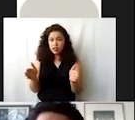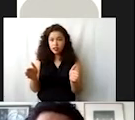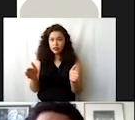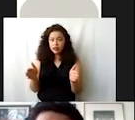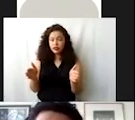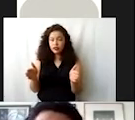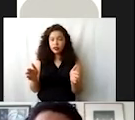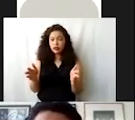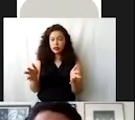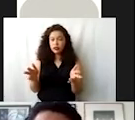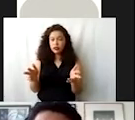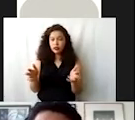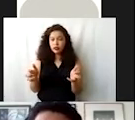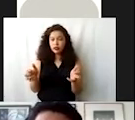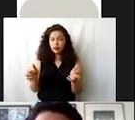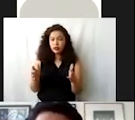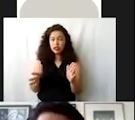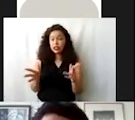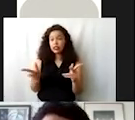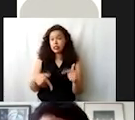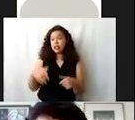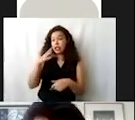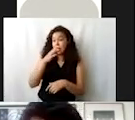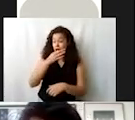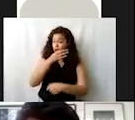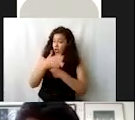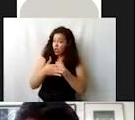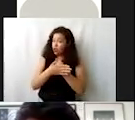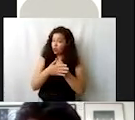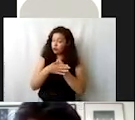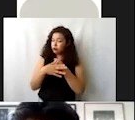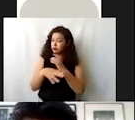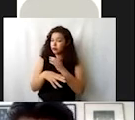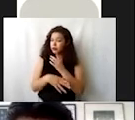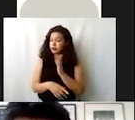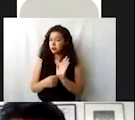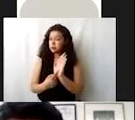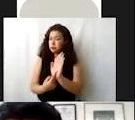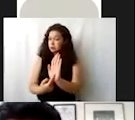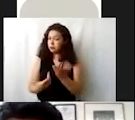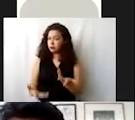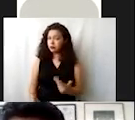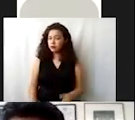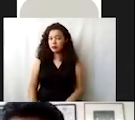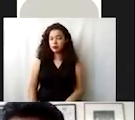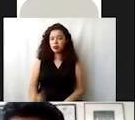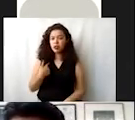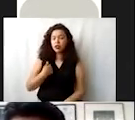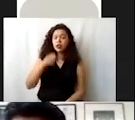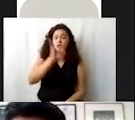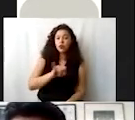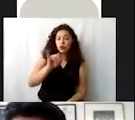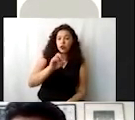Donde ya puede surtir efectos una notificación. Entonces, si yo abrí el jueves el